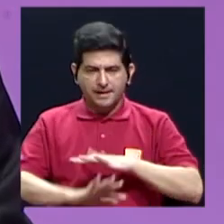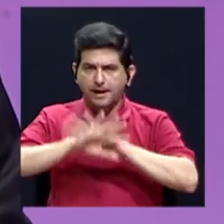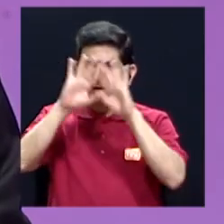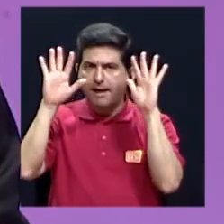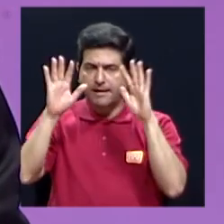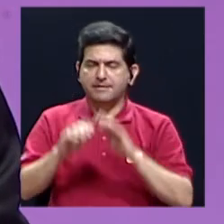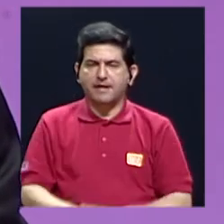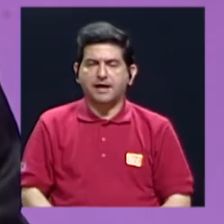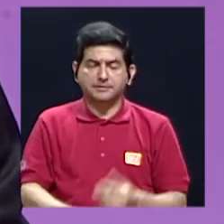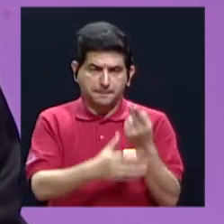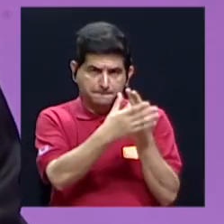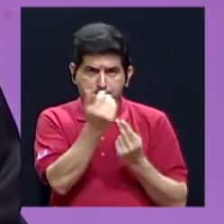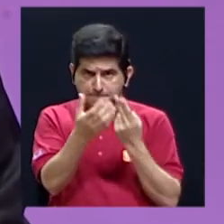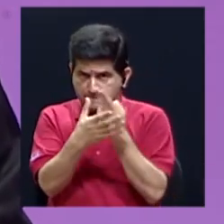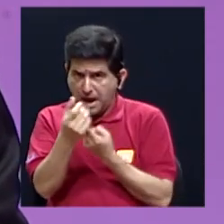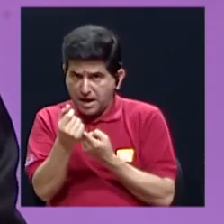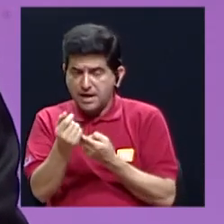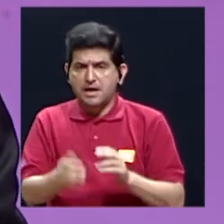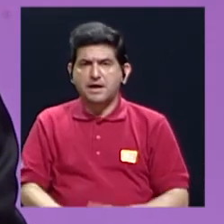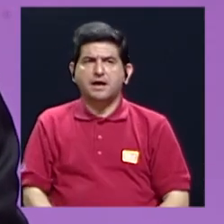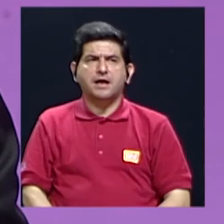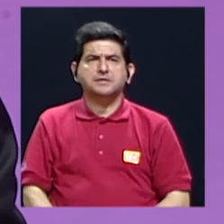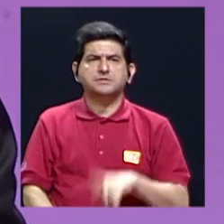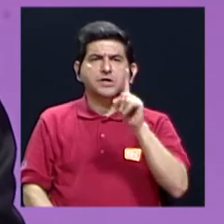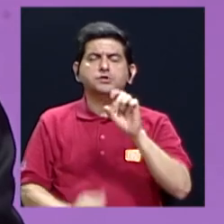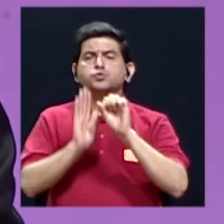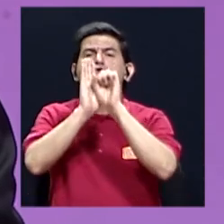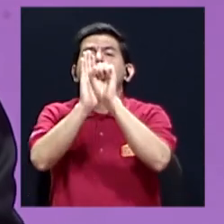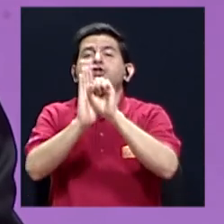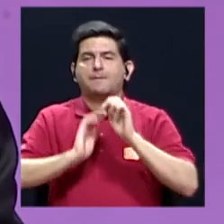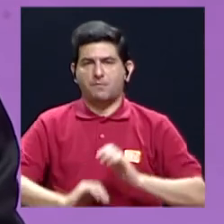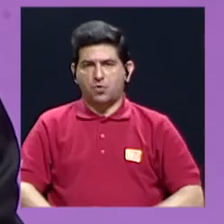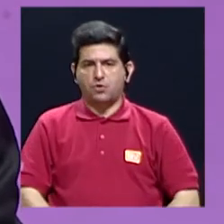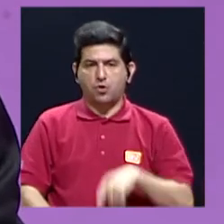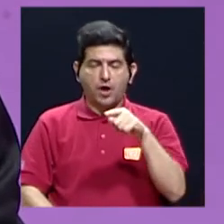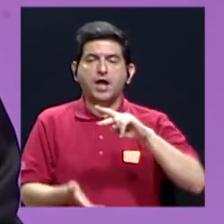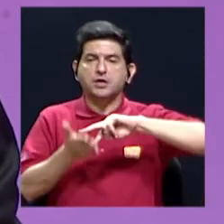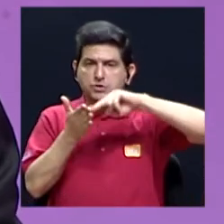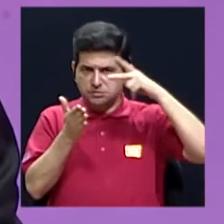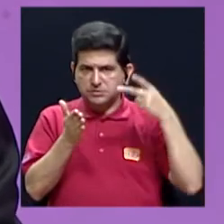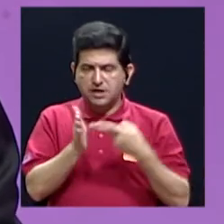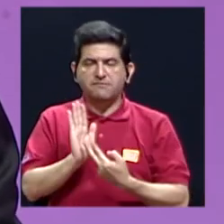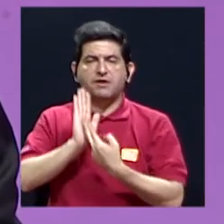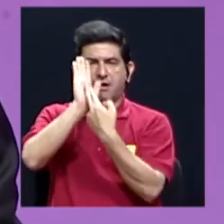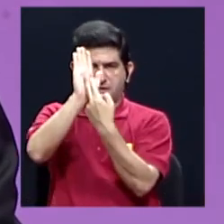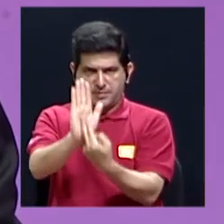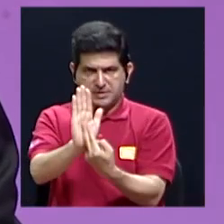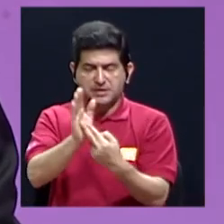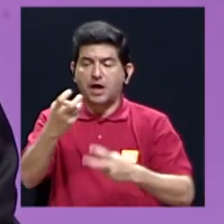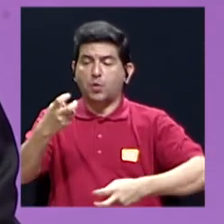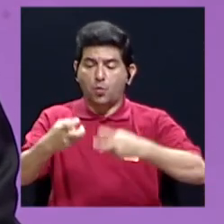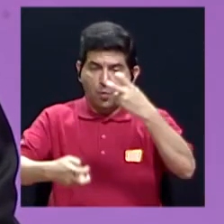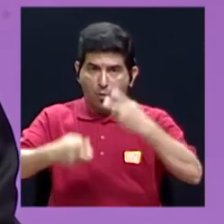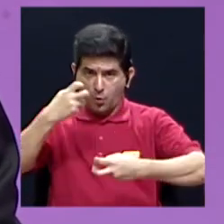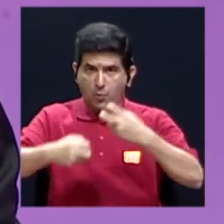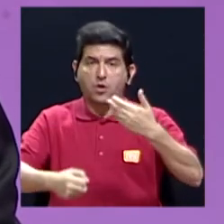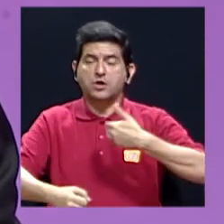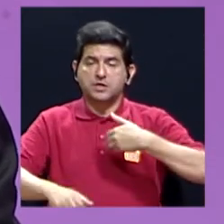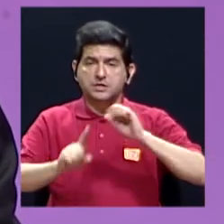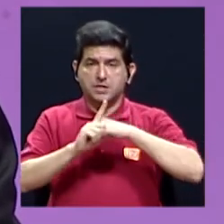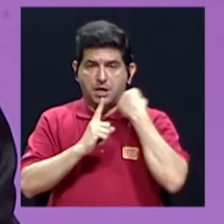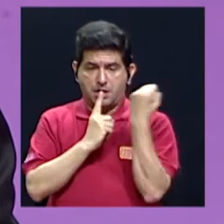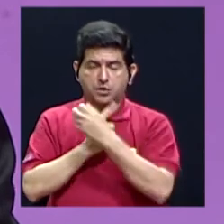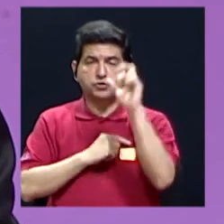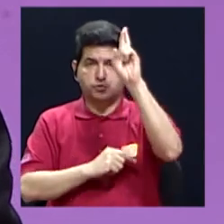que estas parejas son algo así como un símbolo. Es decir, ellas representan una problemática que tiene la